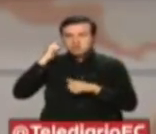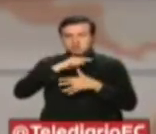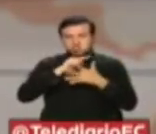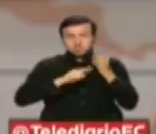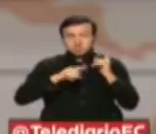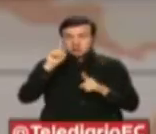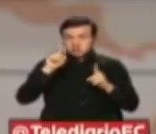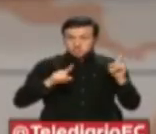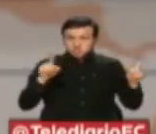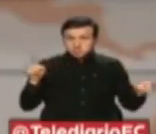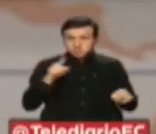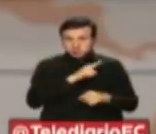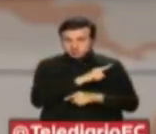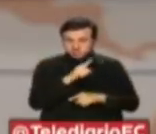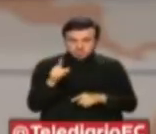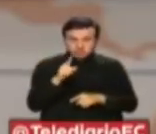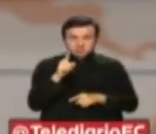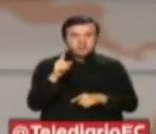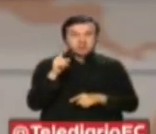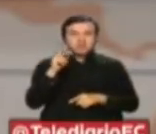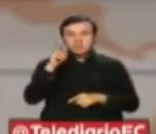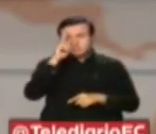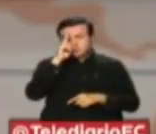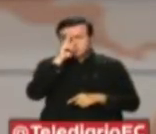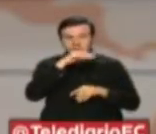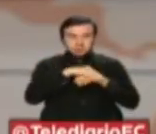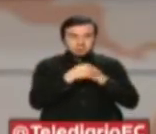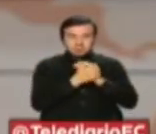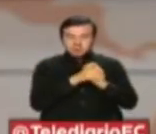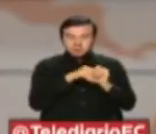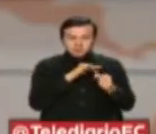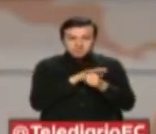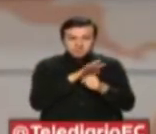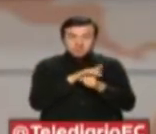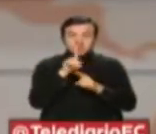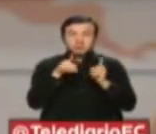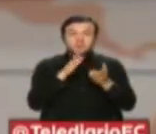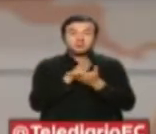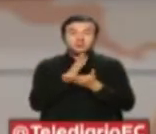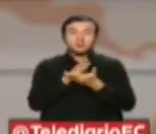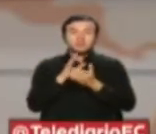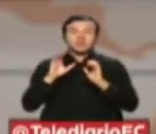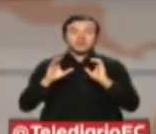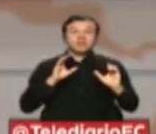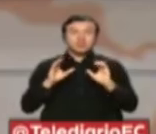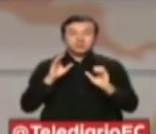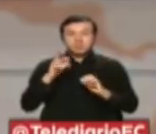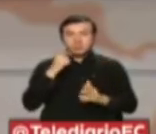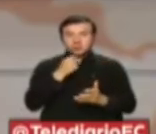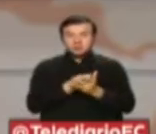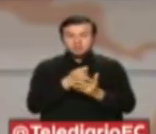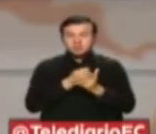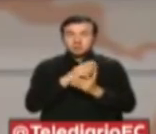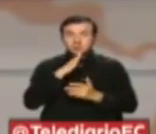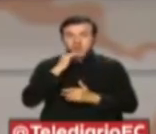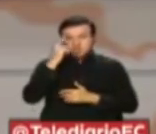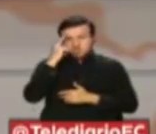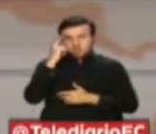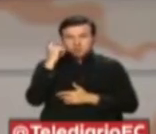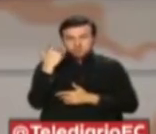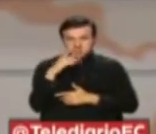del estado que están siendo utilizados hay medios de comunicación que han sido comprados por el correísmo